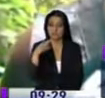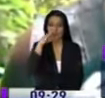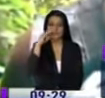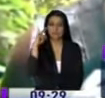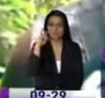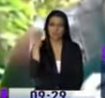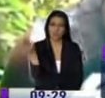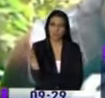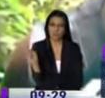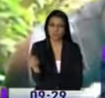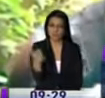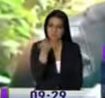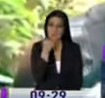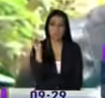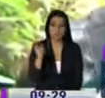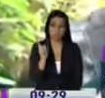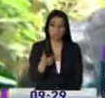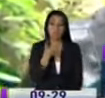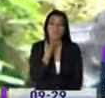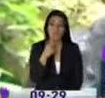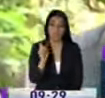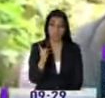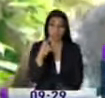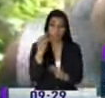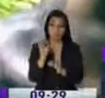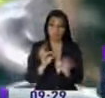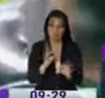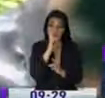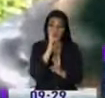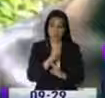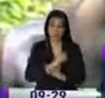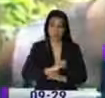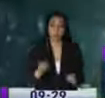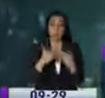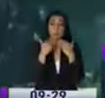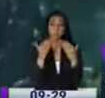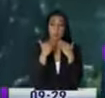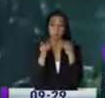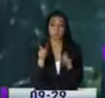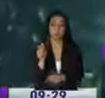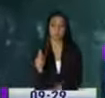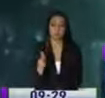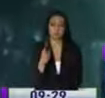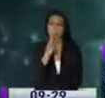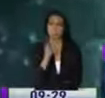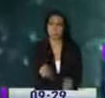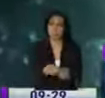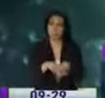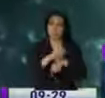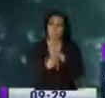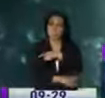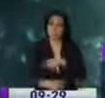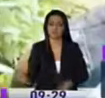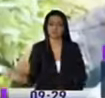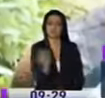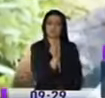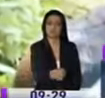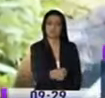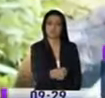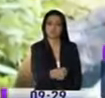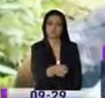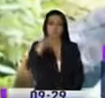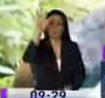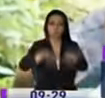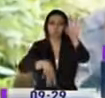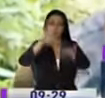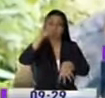o a los jóvenes cuando desobedecen, cuando quieren sí, como una forma de castigo, más